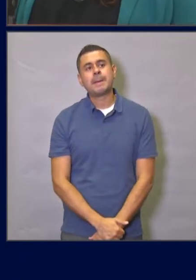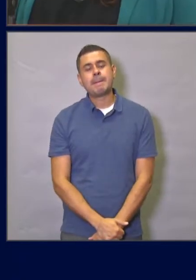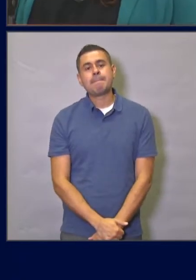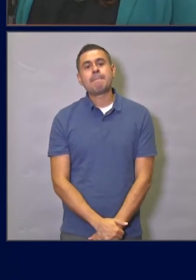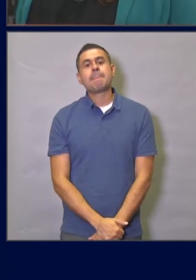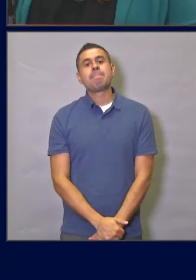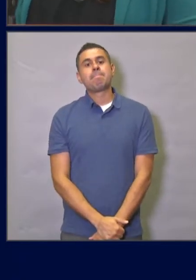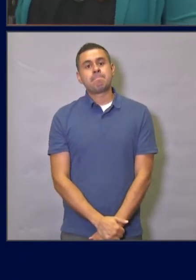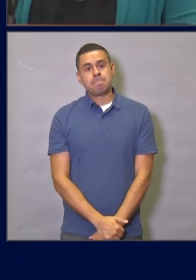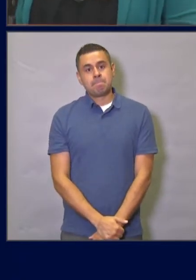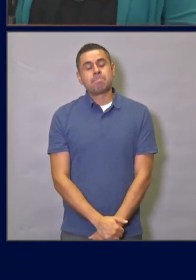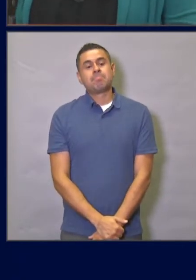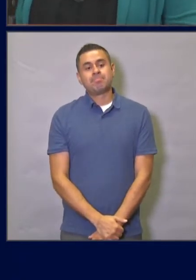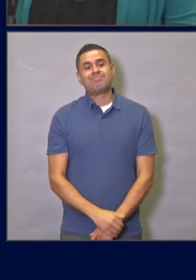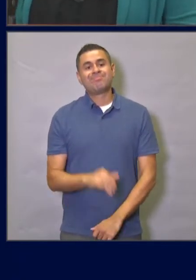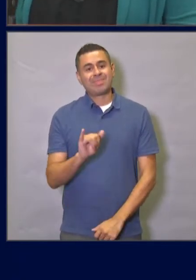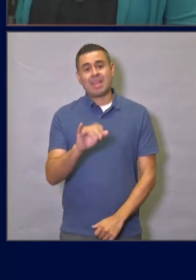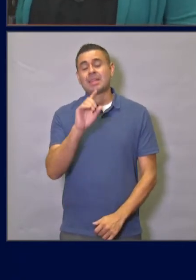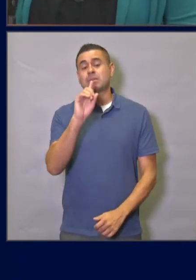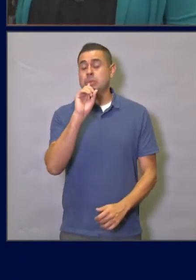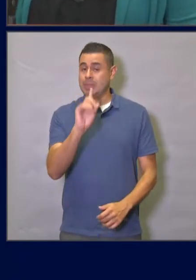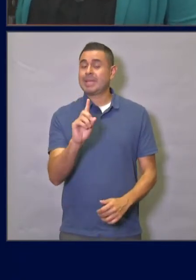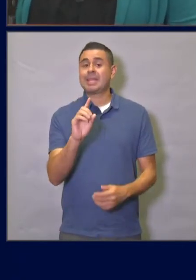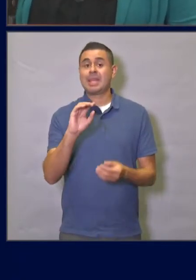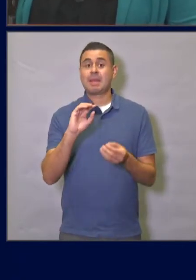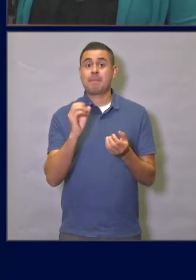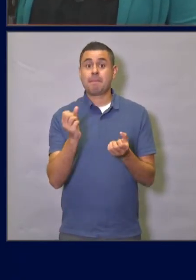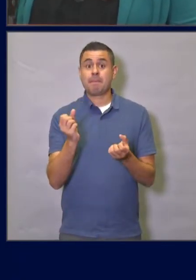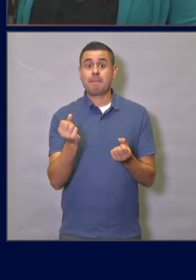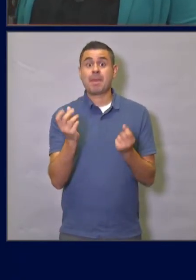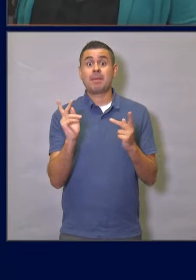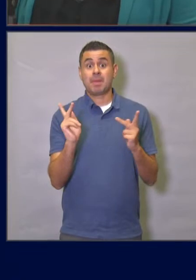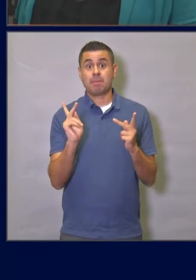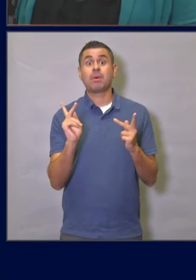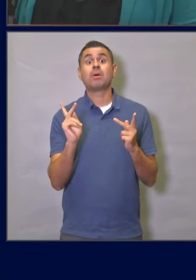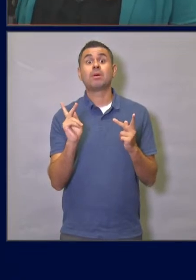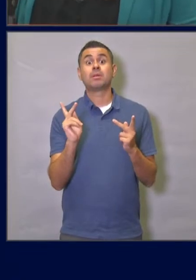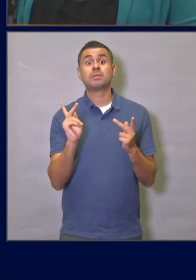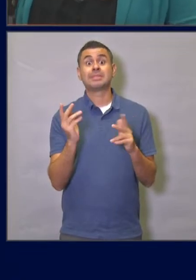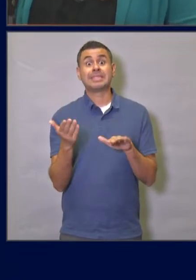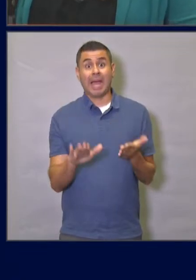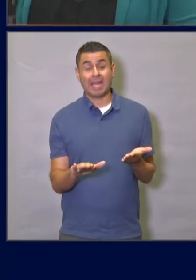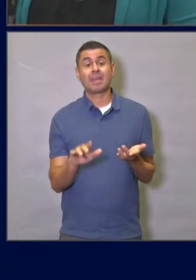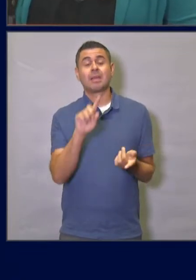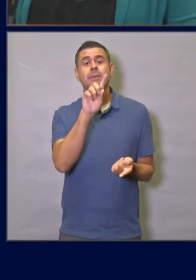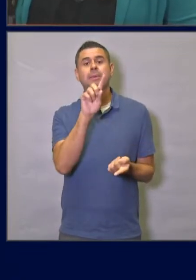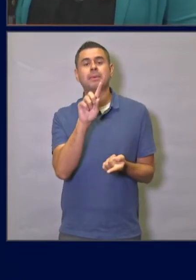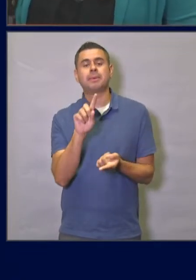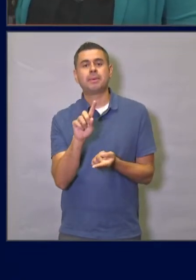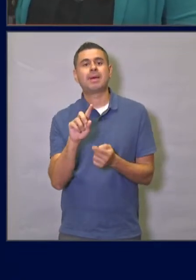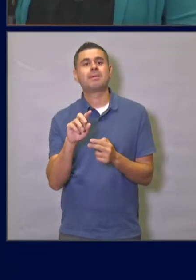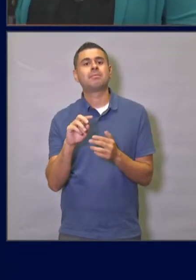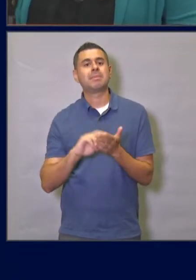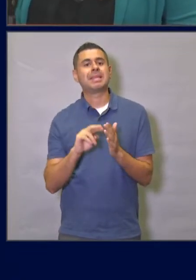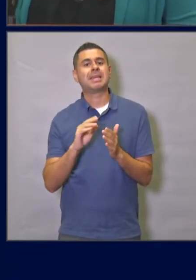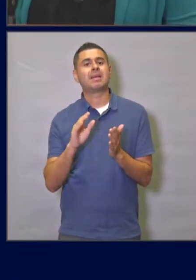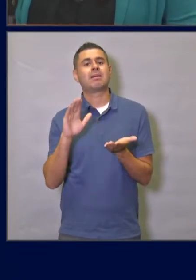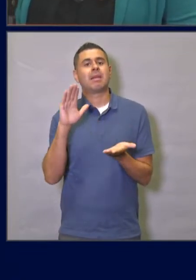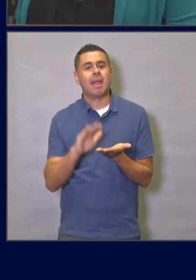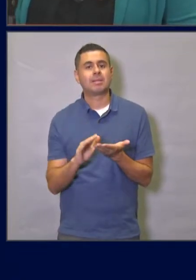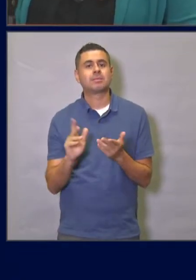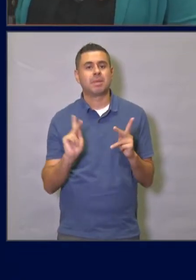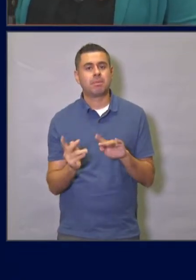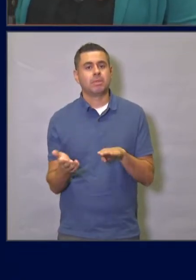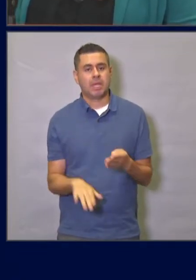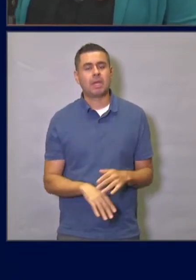ha experimentado fuertes disminuciones, lo cual es una noticia alentadora. A principios de septiembre vimos que